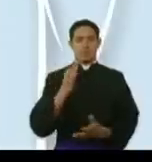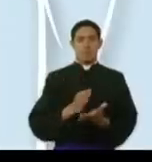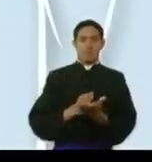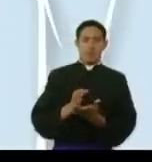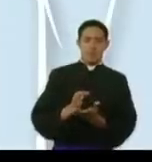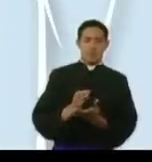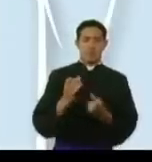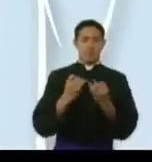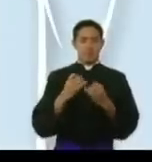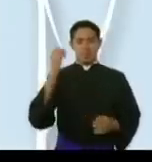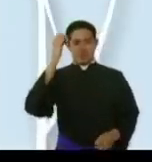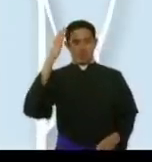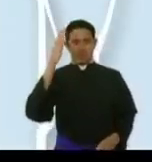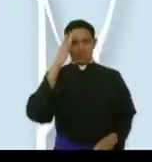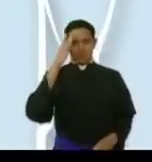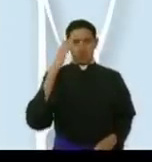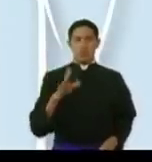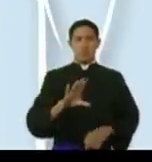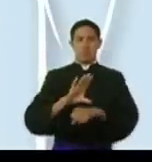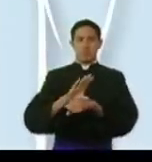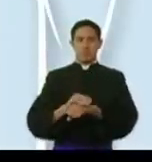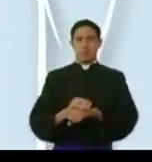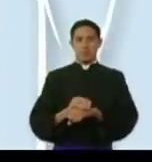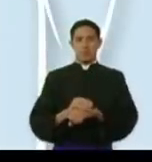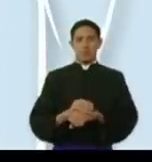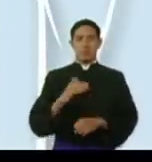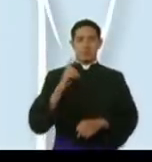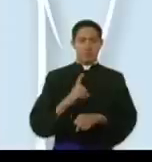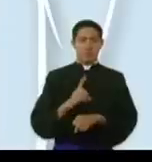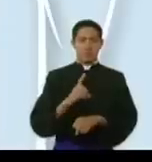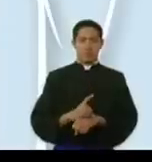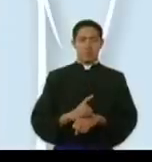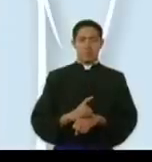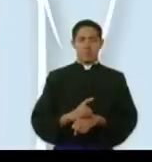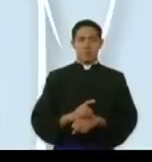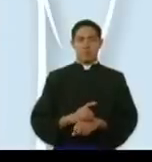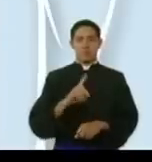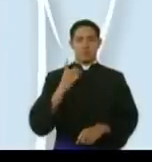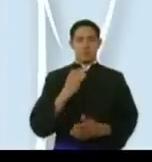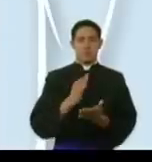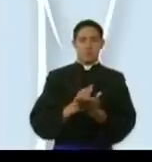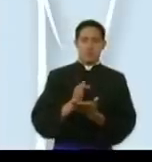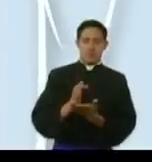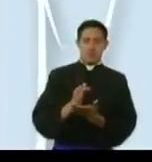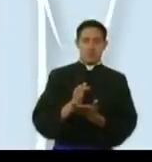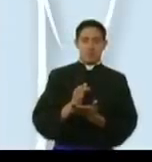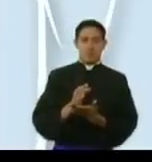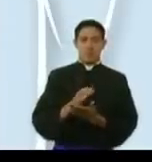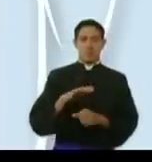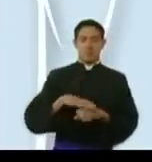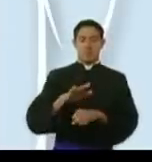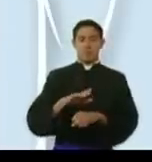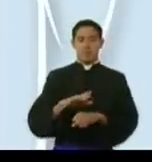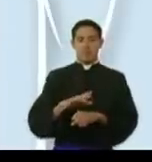estuviéramos bautizados. Concédenos la gracia de que día con día renovemos nuestro bautismo ante ti, sobre todo en los momentos